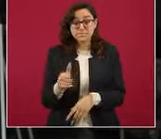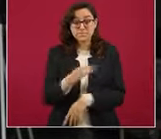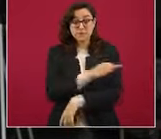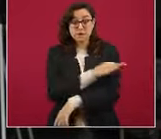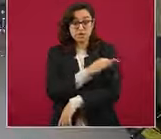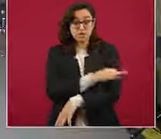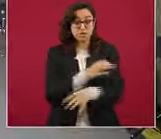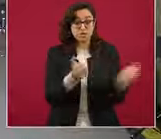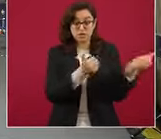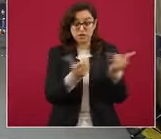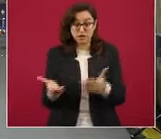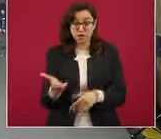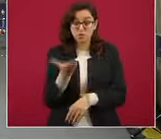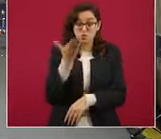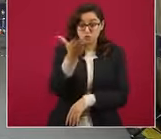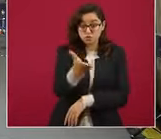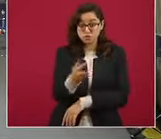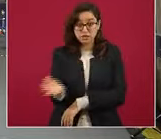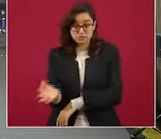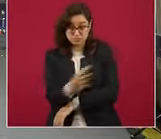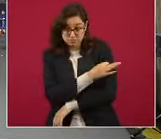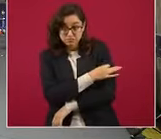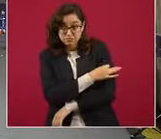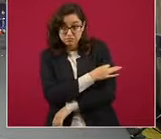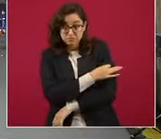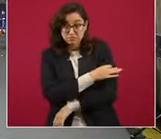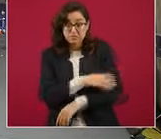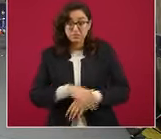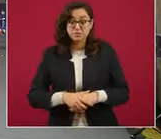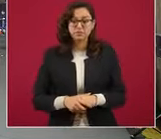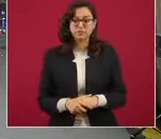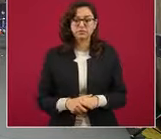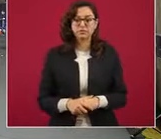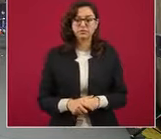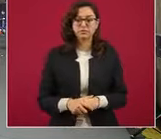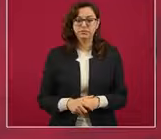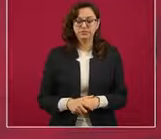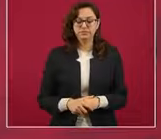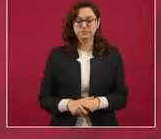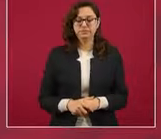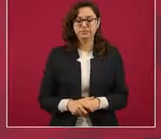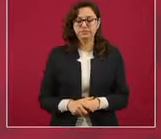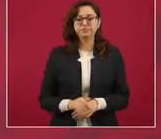México? Miren, yo me cuido,